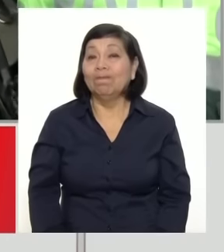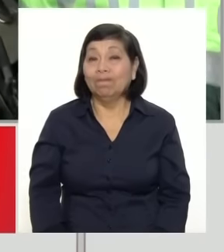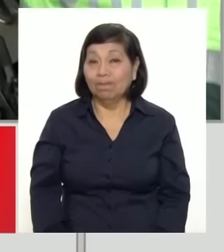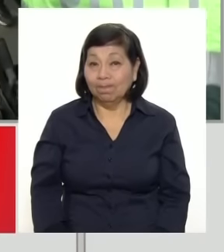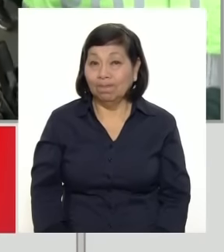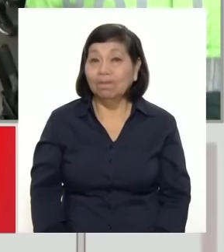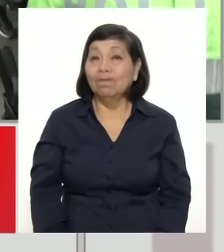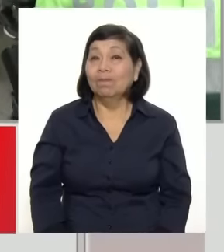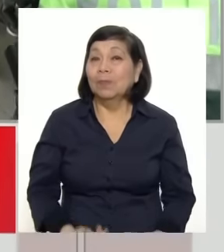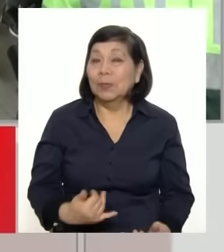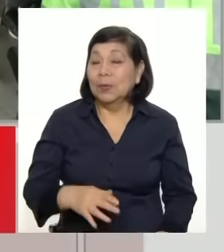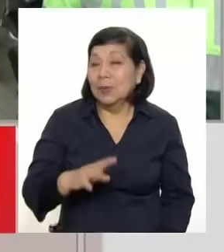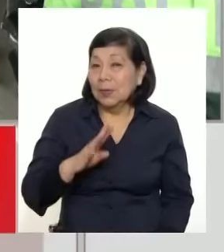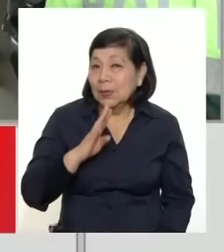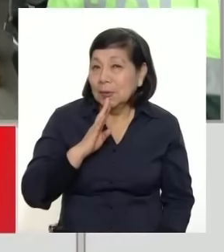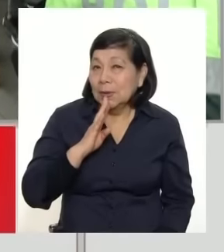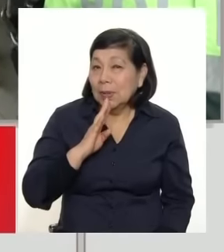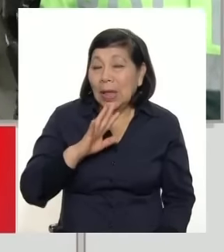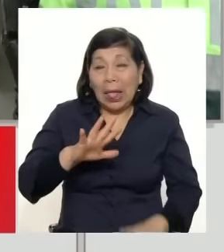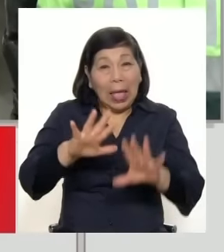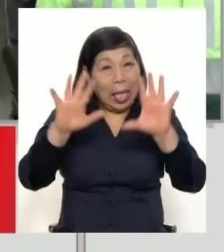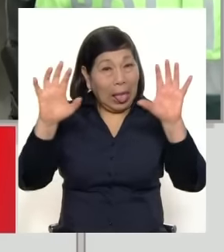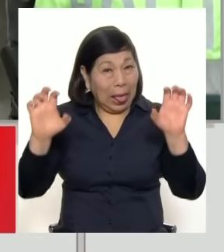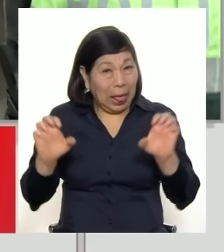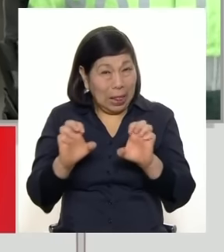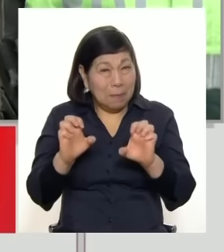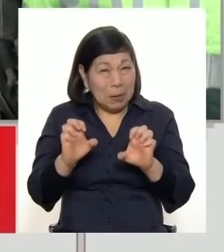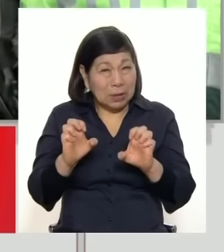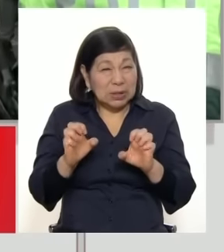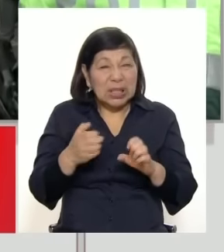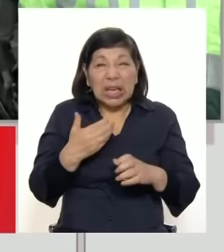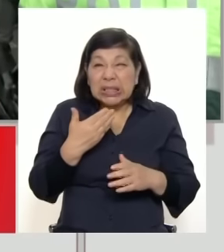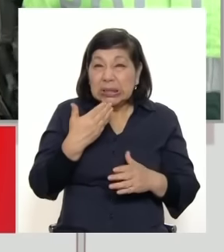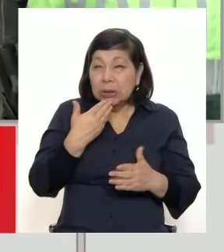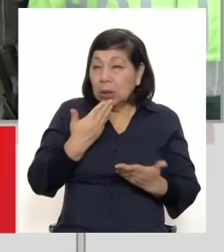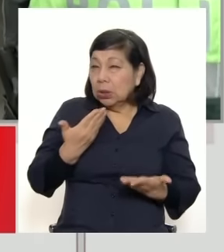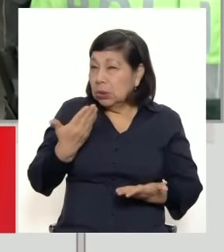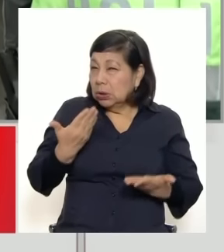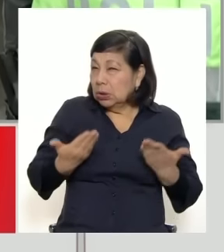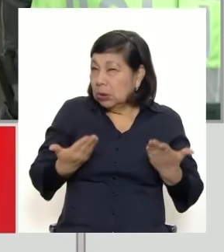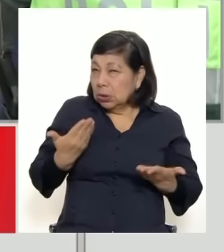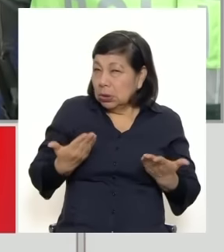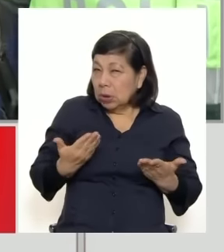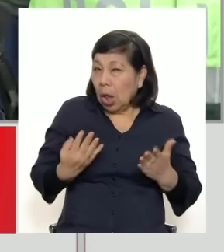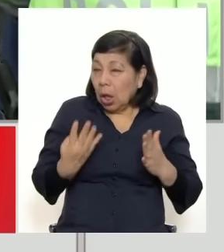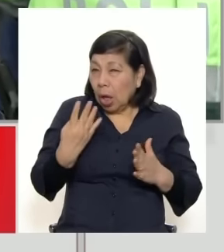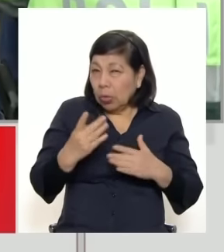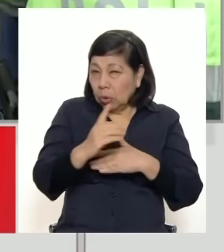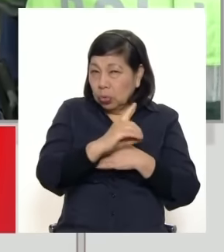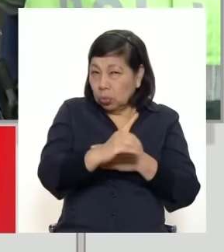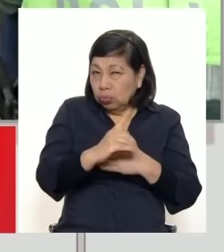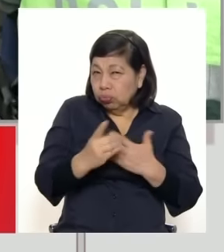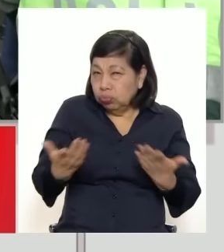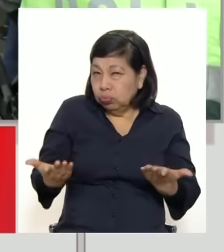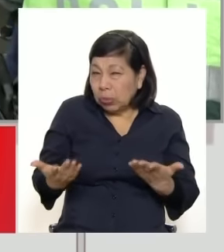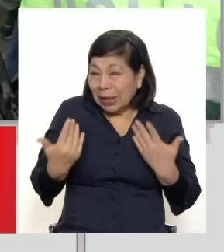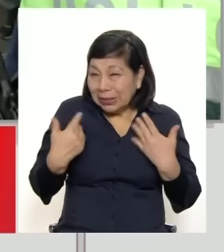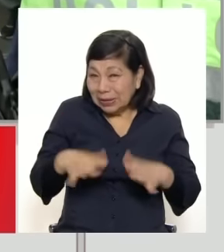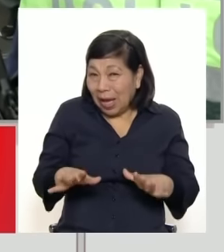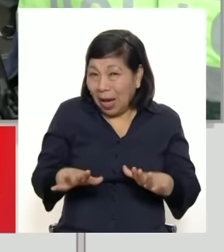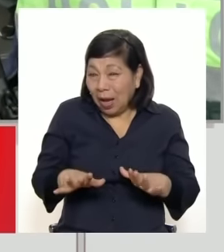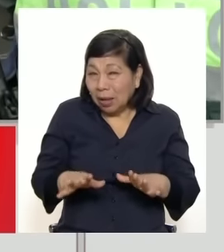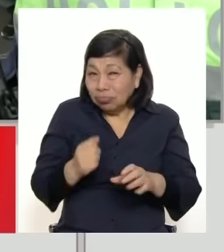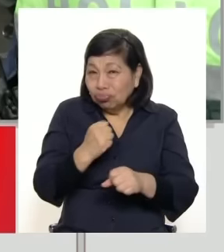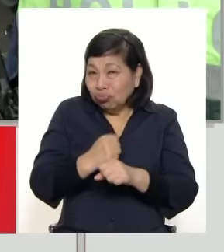Efectivamente, y tras esta declaratoria de emergencia, ¿usted podría darnos un balance en estos 14 distritos que ya se